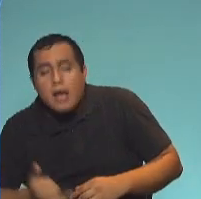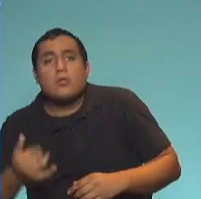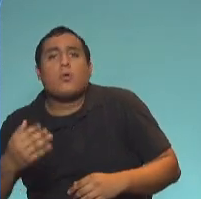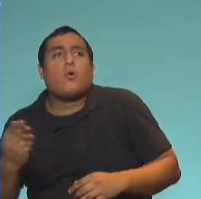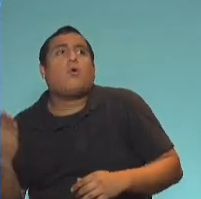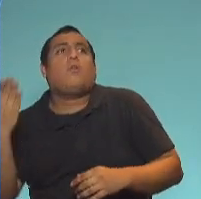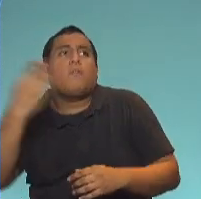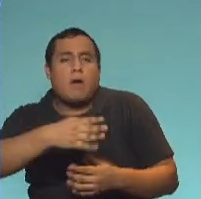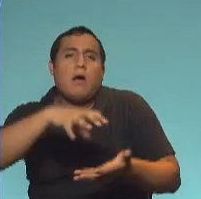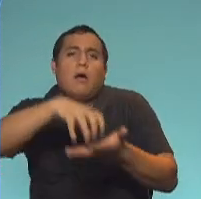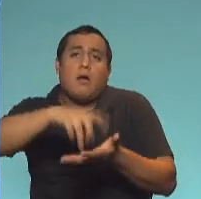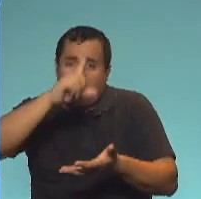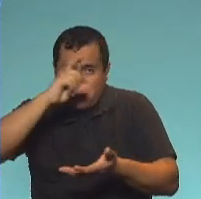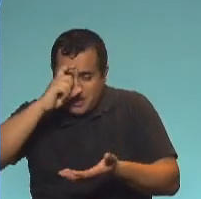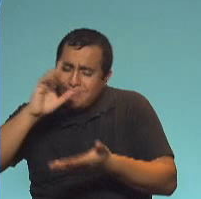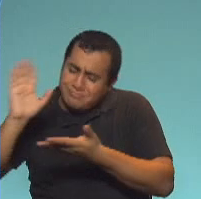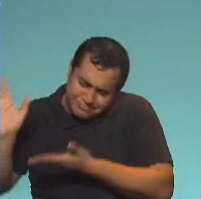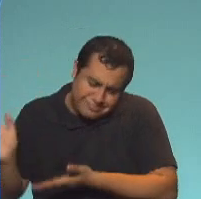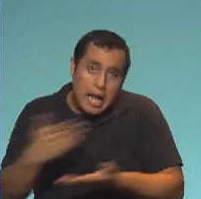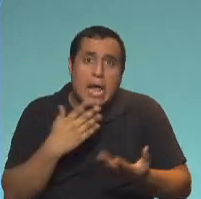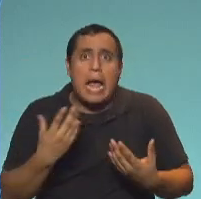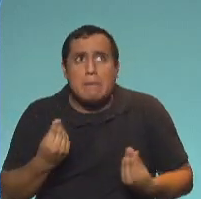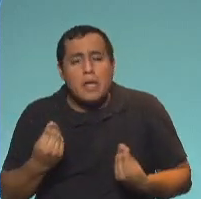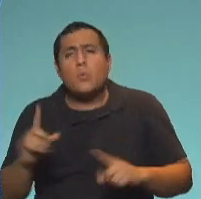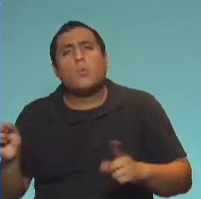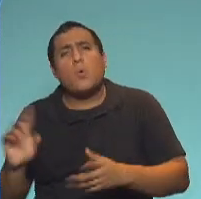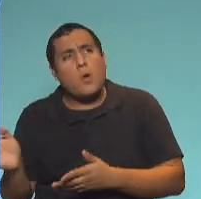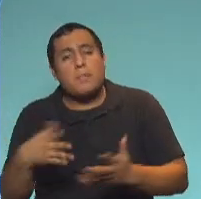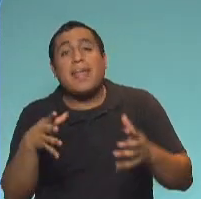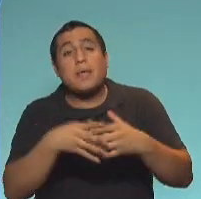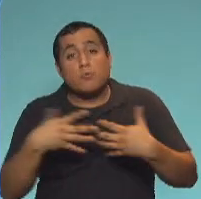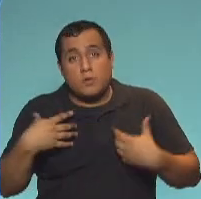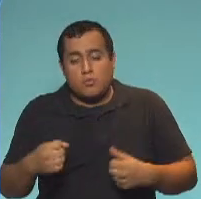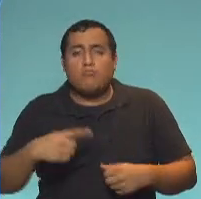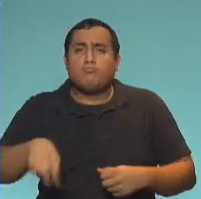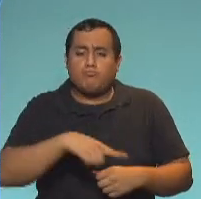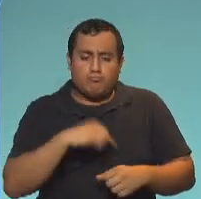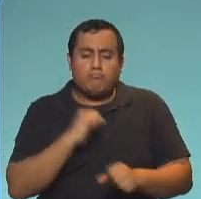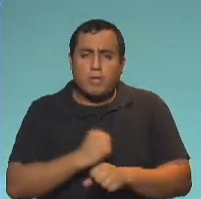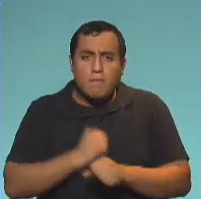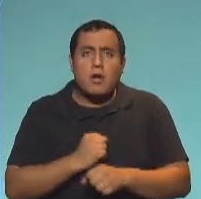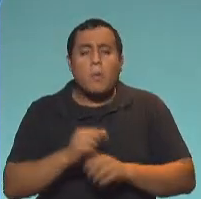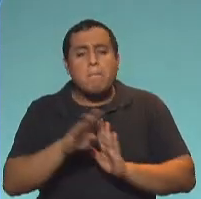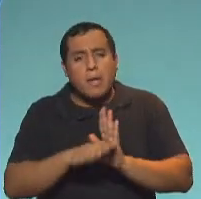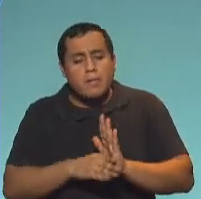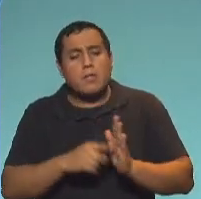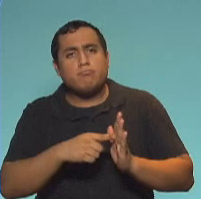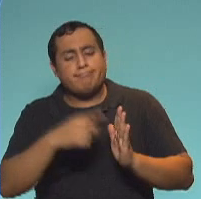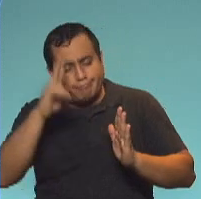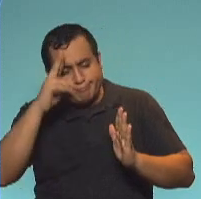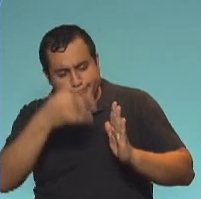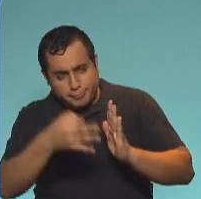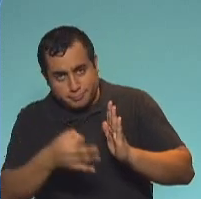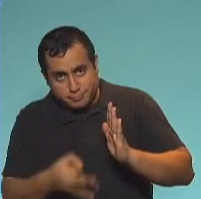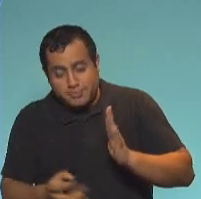a las instituciones de salud lo hagan no tengan miedo los equipos de salud estamos trabajando con las medidas adecuadas para poder